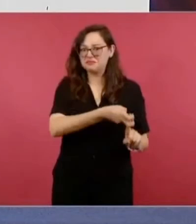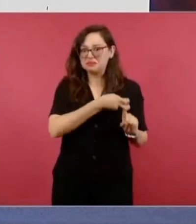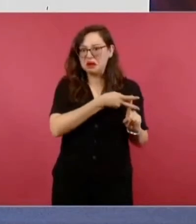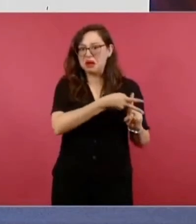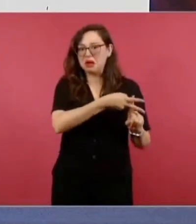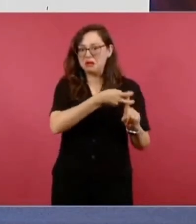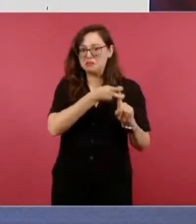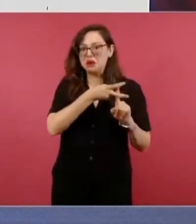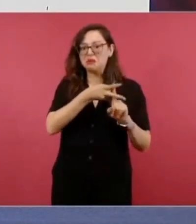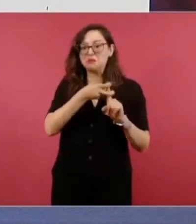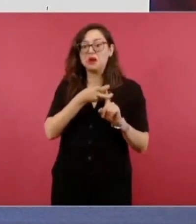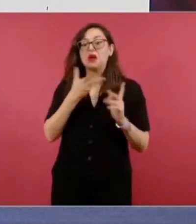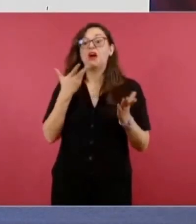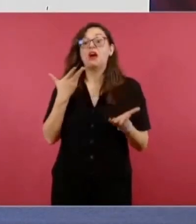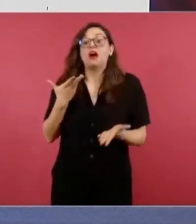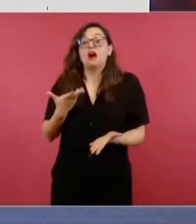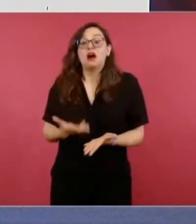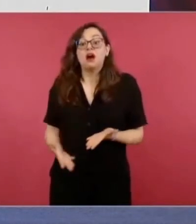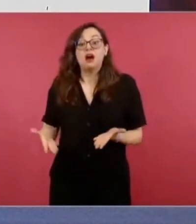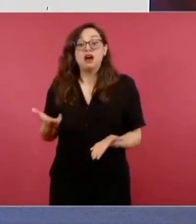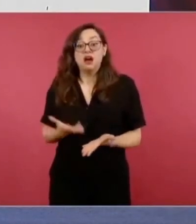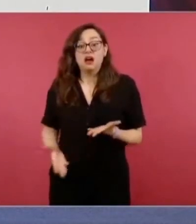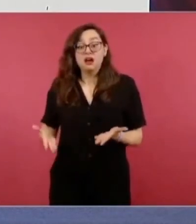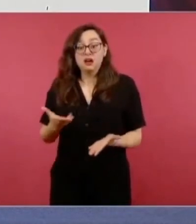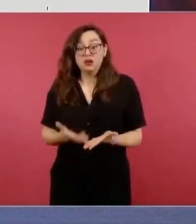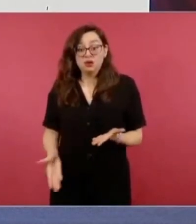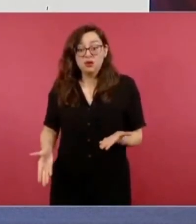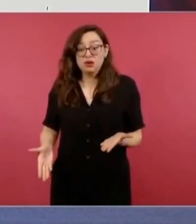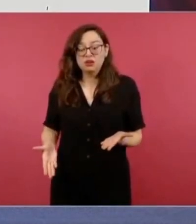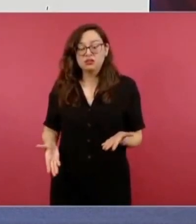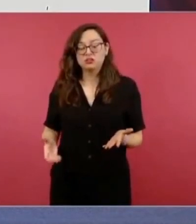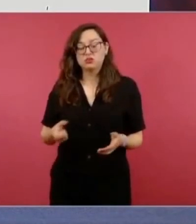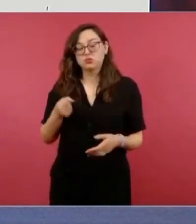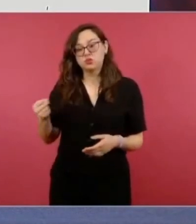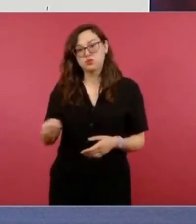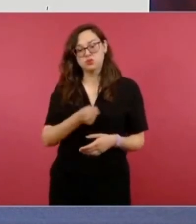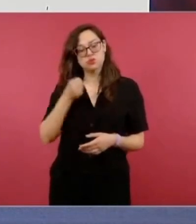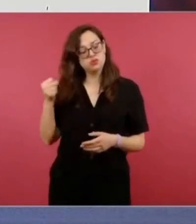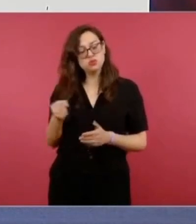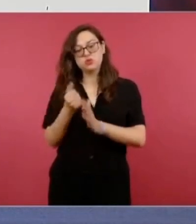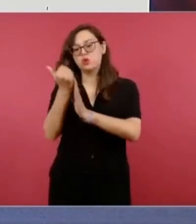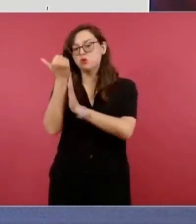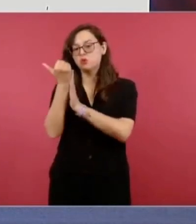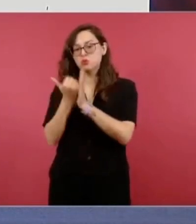Eso, afortunadamente, y toco madera,